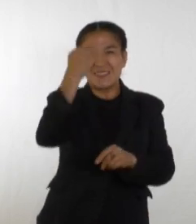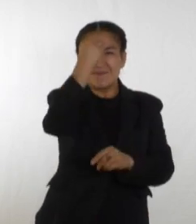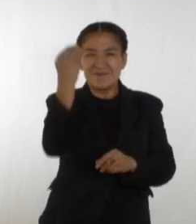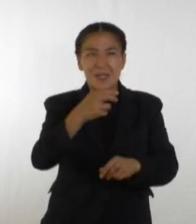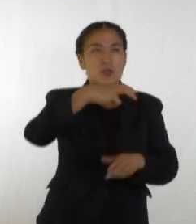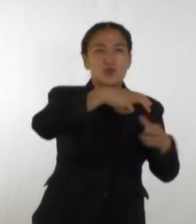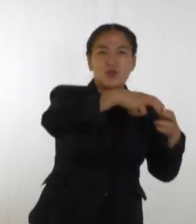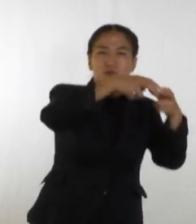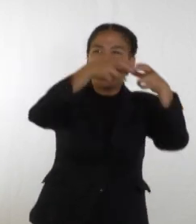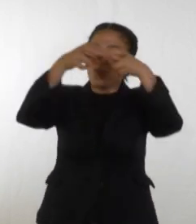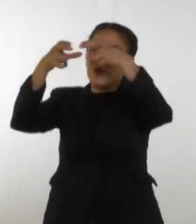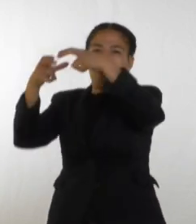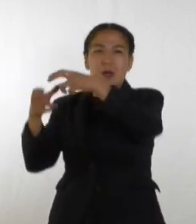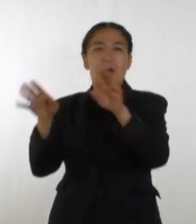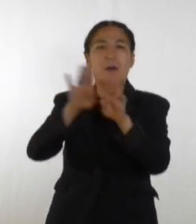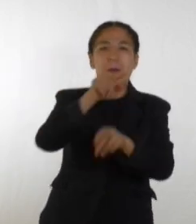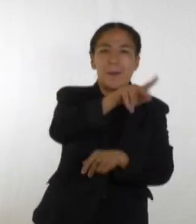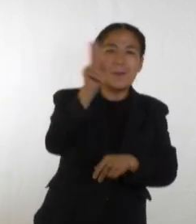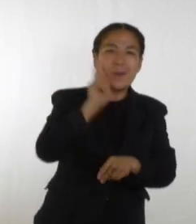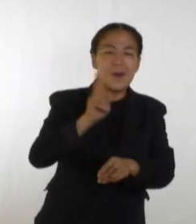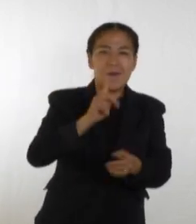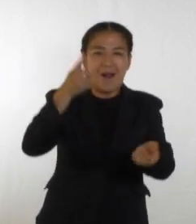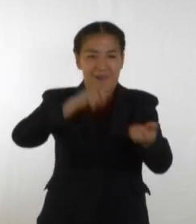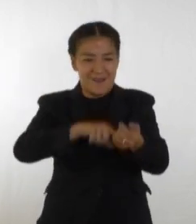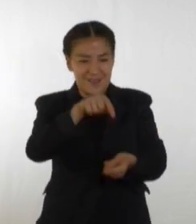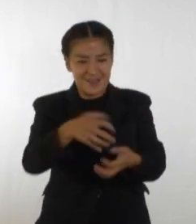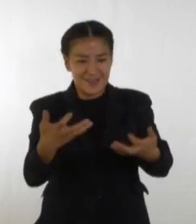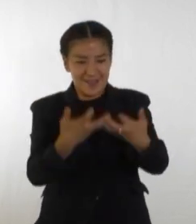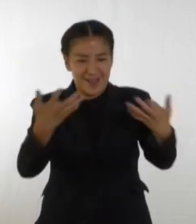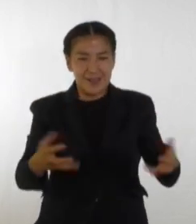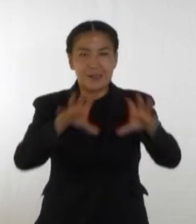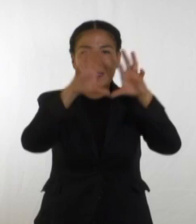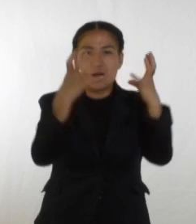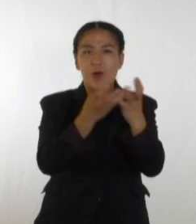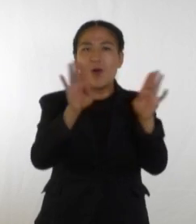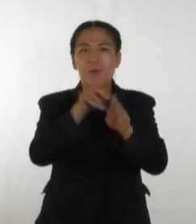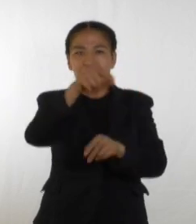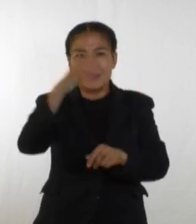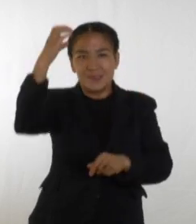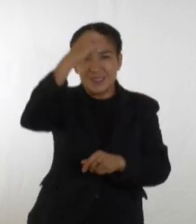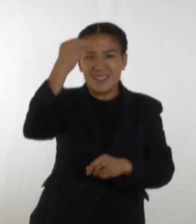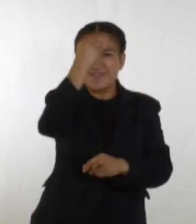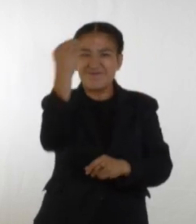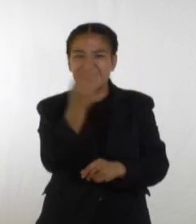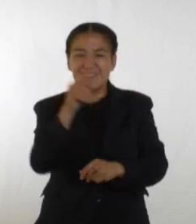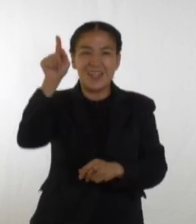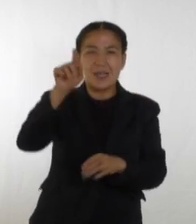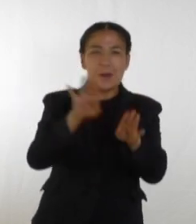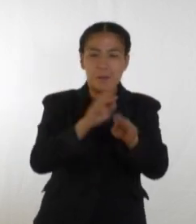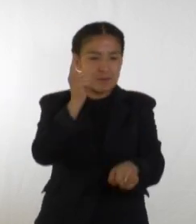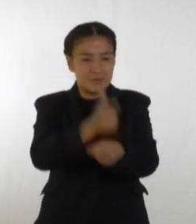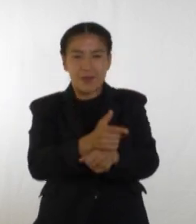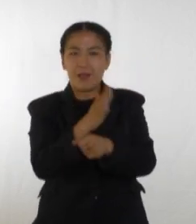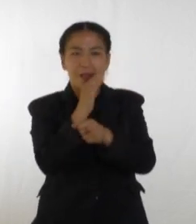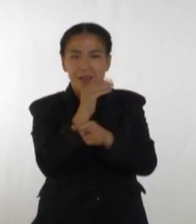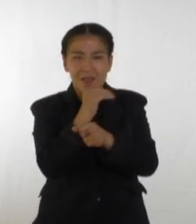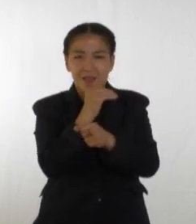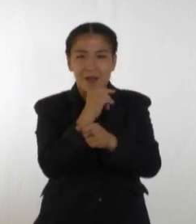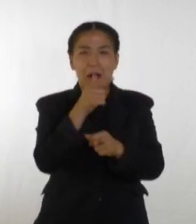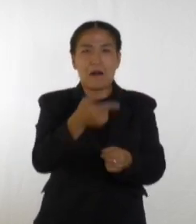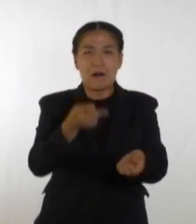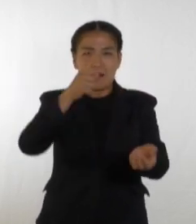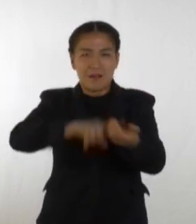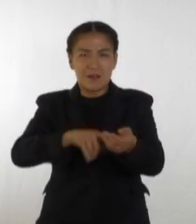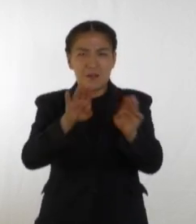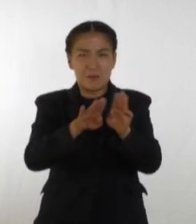unos extraterrestres que alteran las probabilidades de unos experimentos en la Tierra para que la ciencia terrícola no los pueda encontrar. O